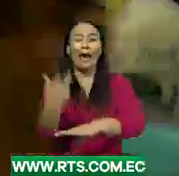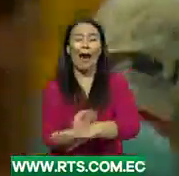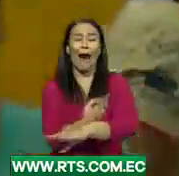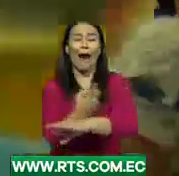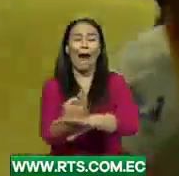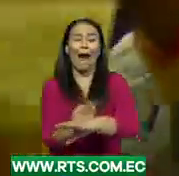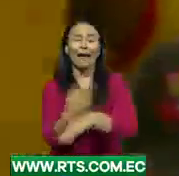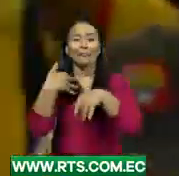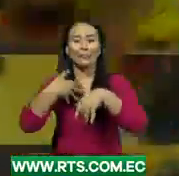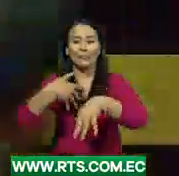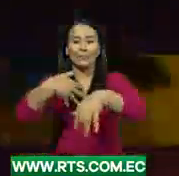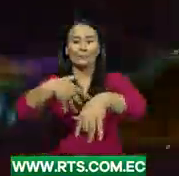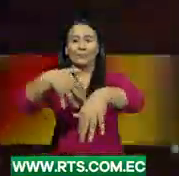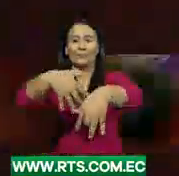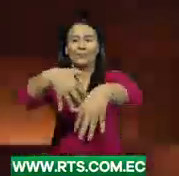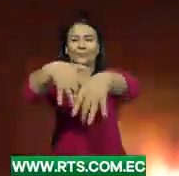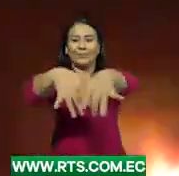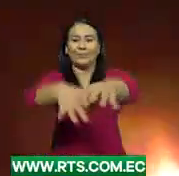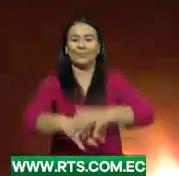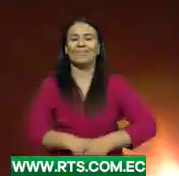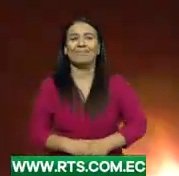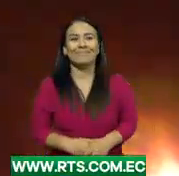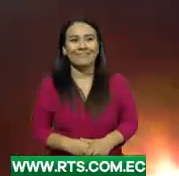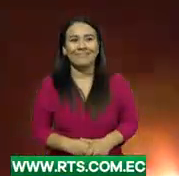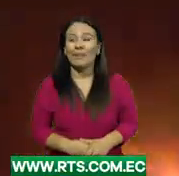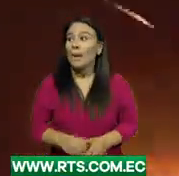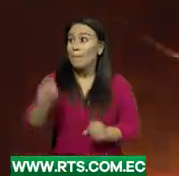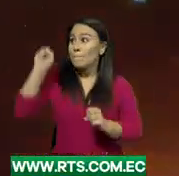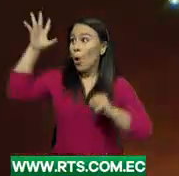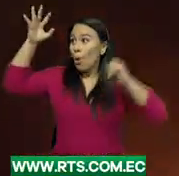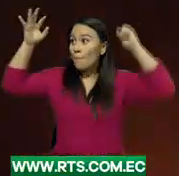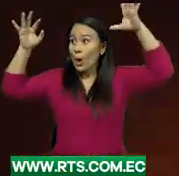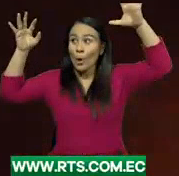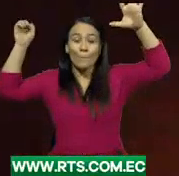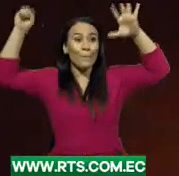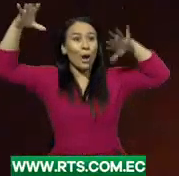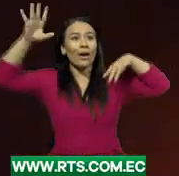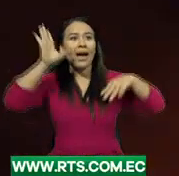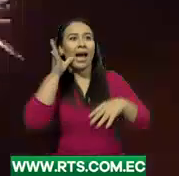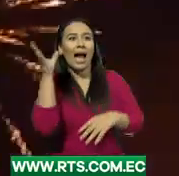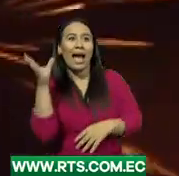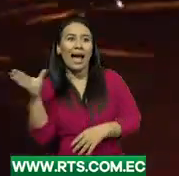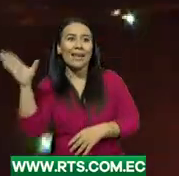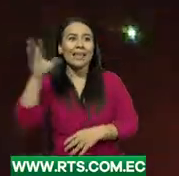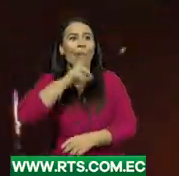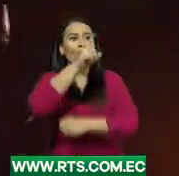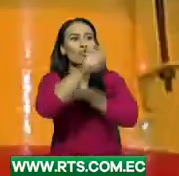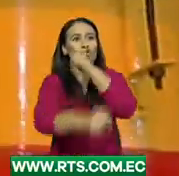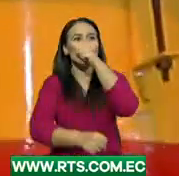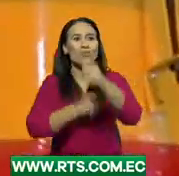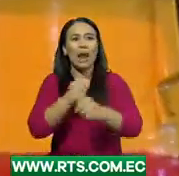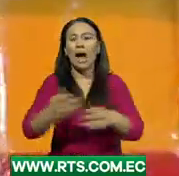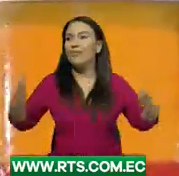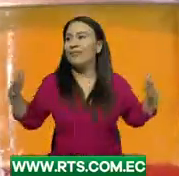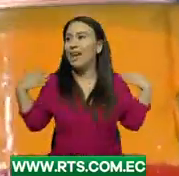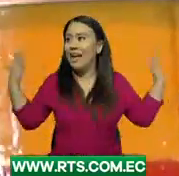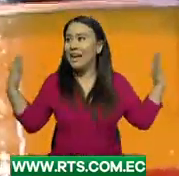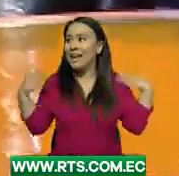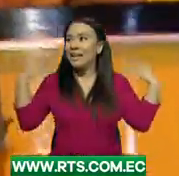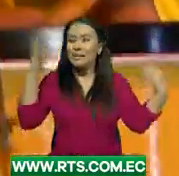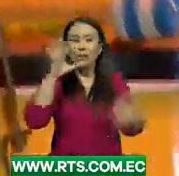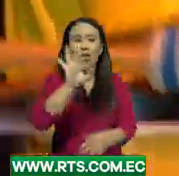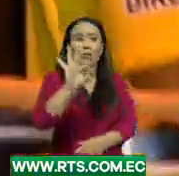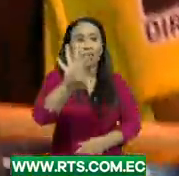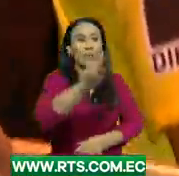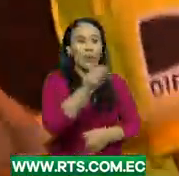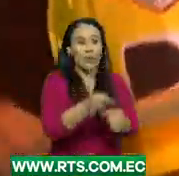la caminata. Con juegos pirotécnicos y cantándole el cumpleaños feliz, apagaron las 94